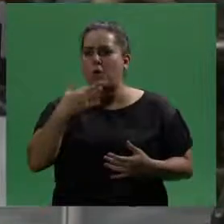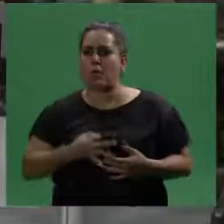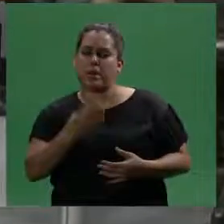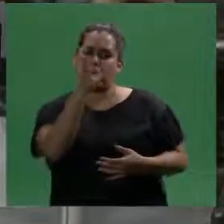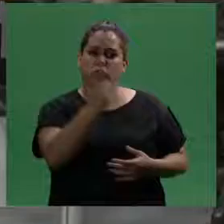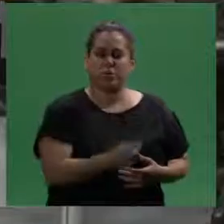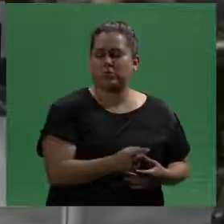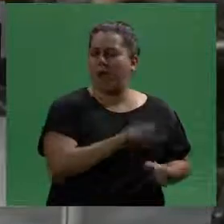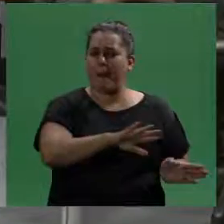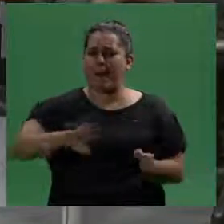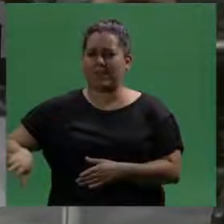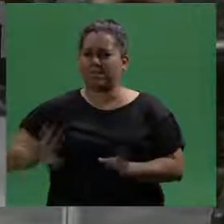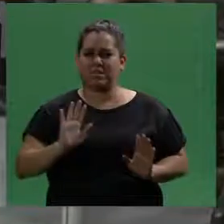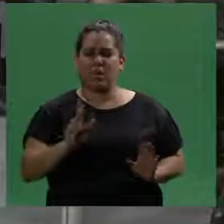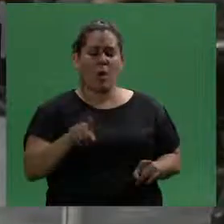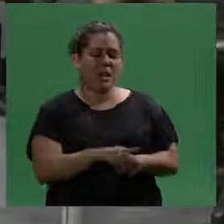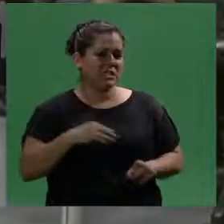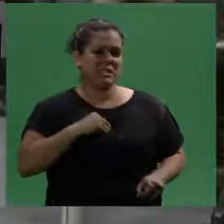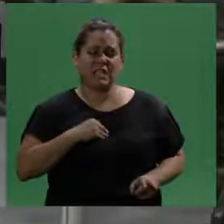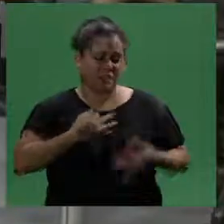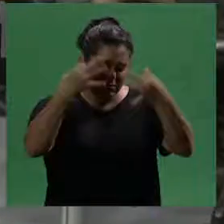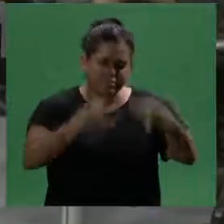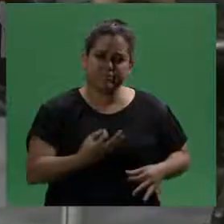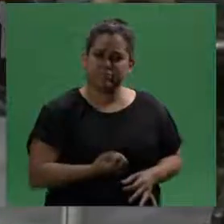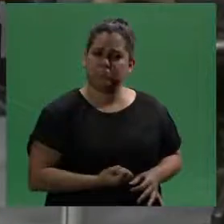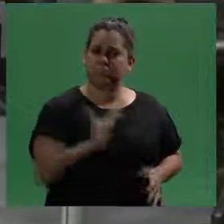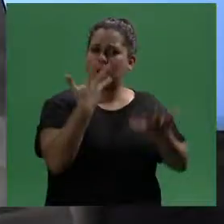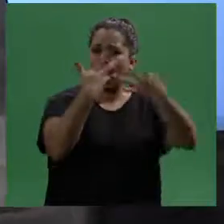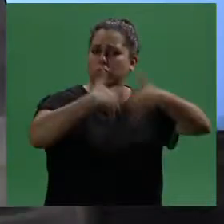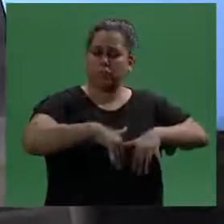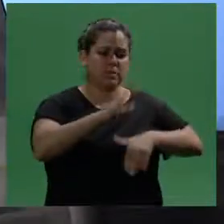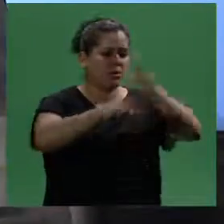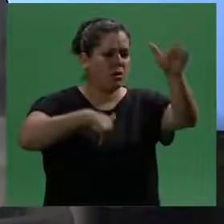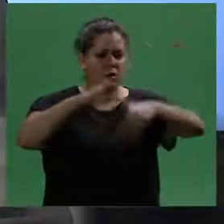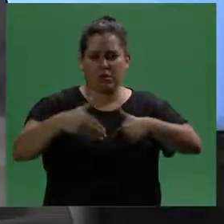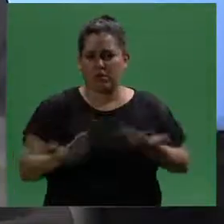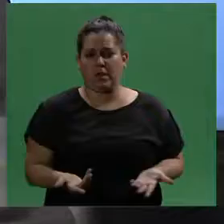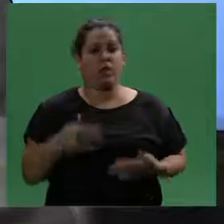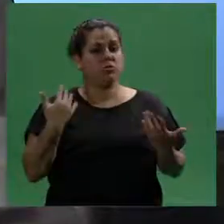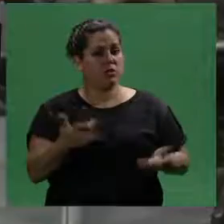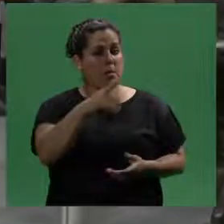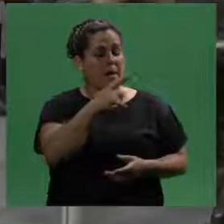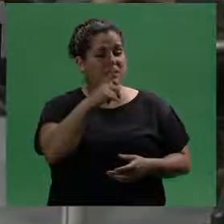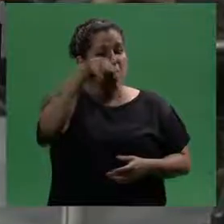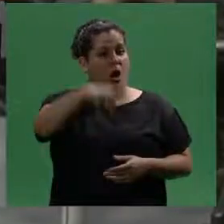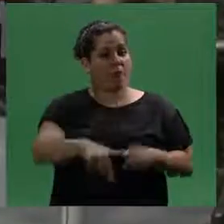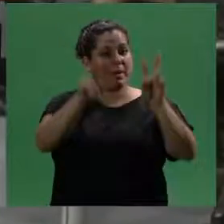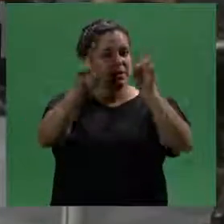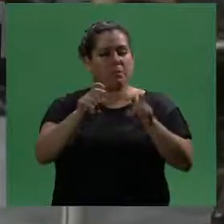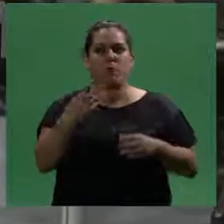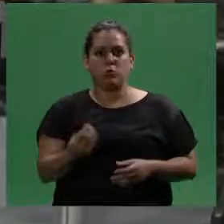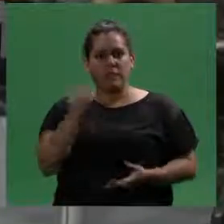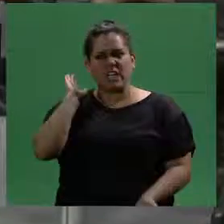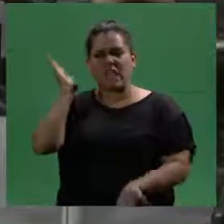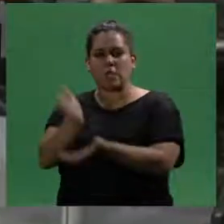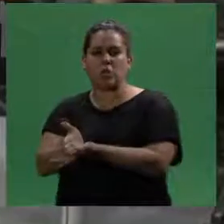con un 4%, ya, o sea, lo sientan y sea como un ejercicio normal. O sea, que me parece que para este tipo de temas, a veces